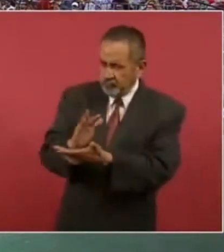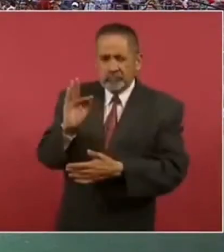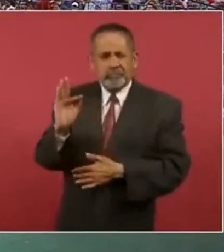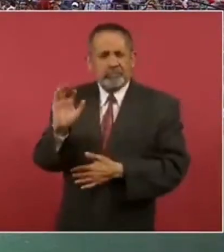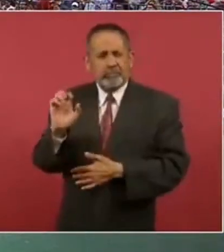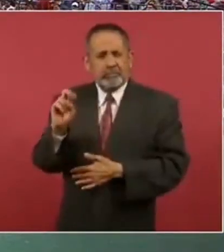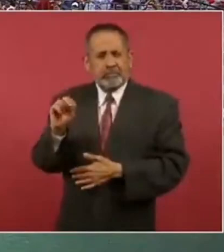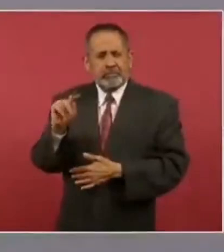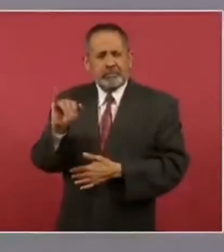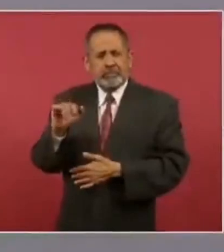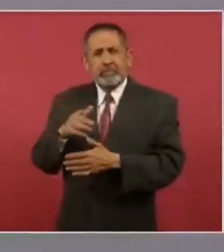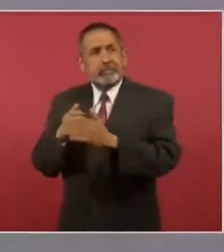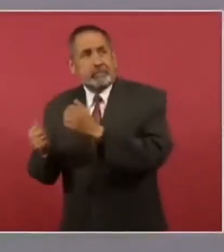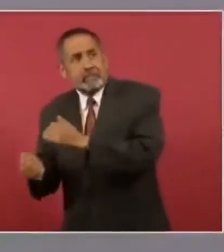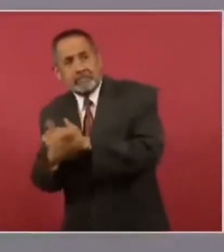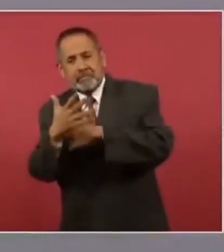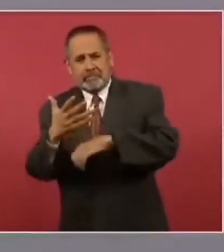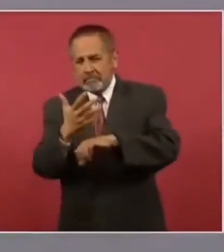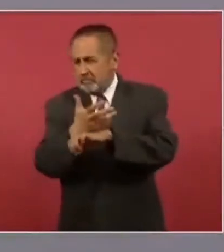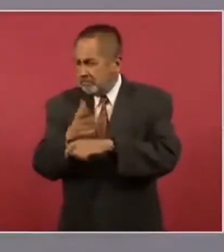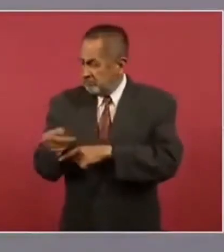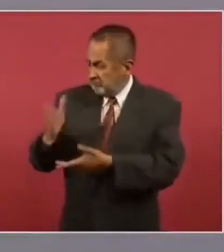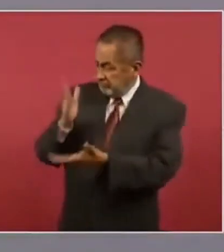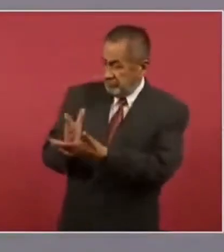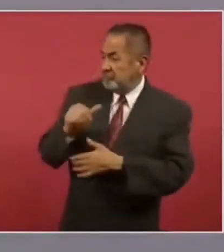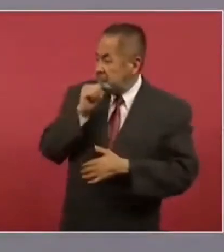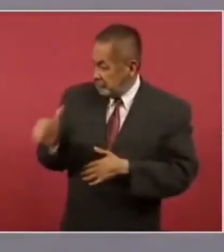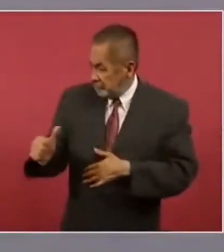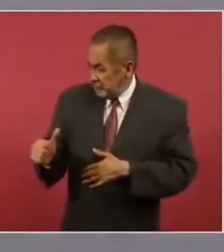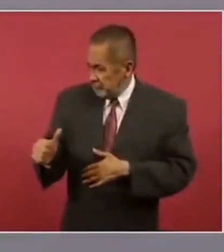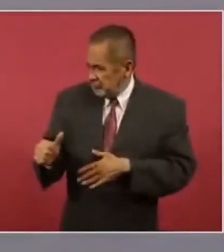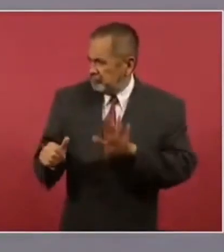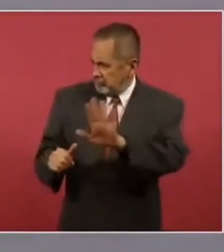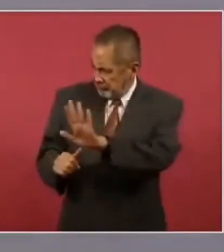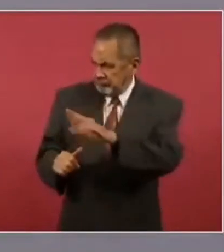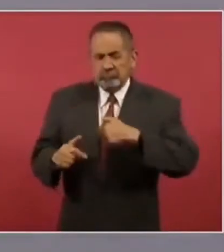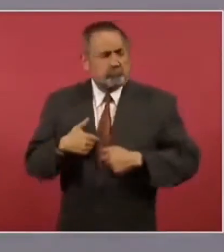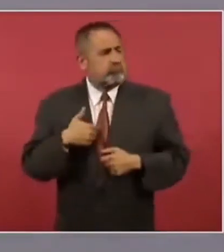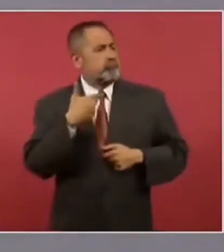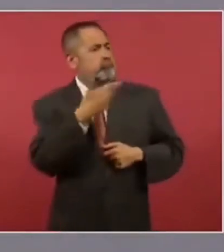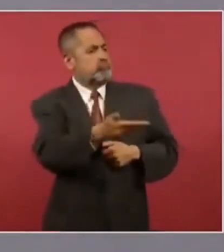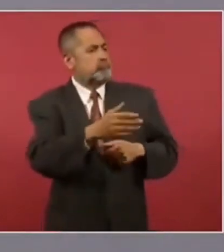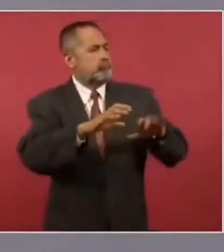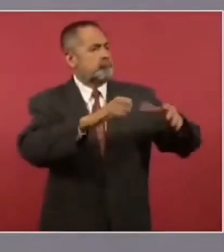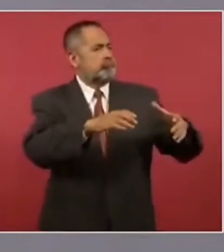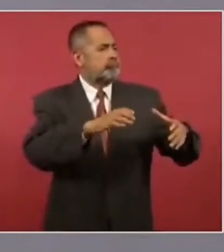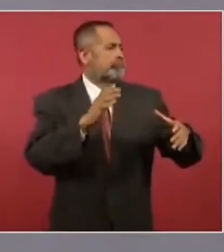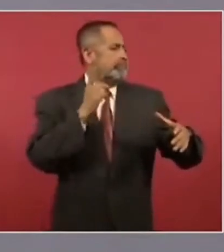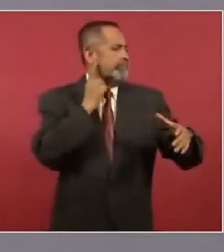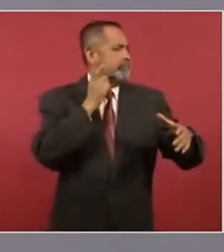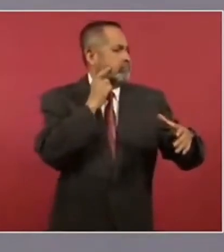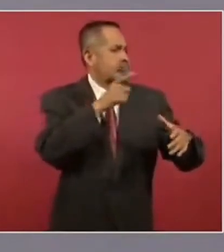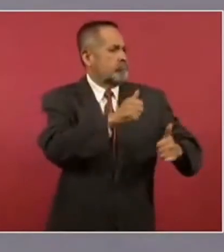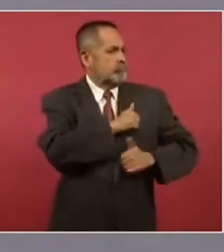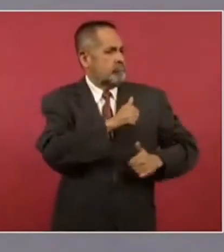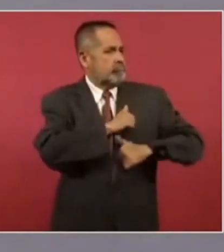norte, ellos iban a proponer al Congreso de su país que ocuparan